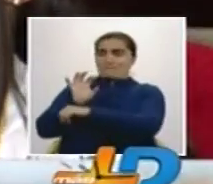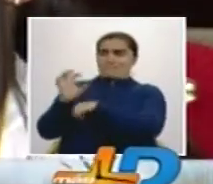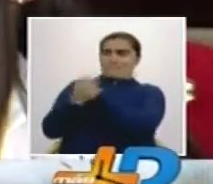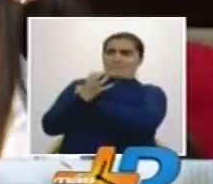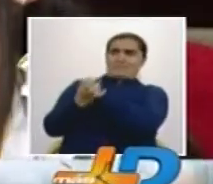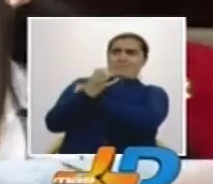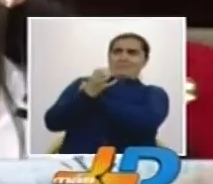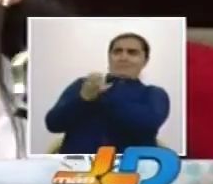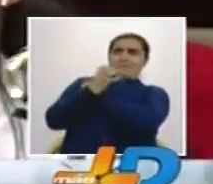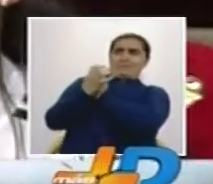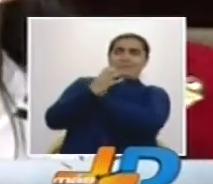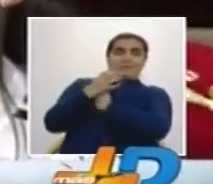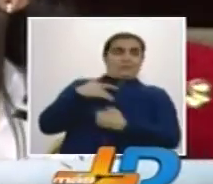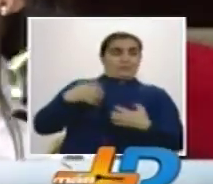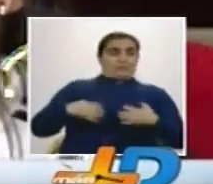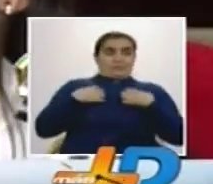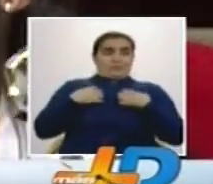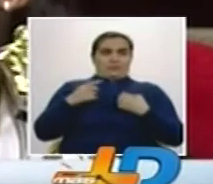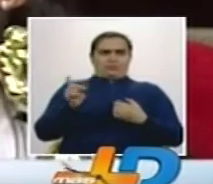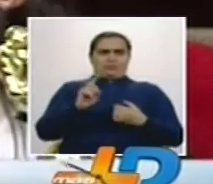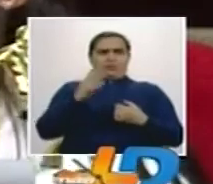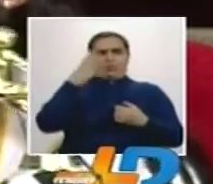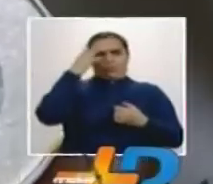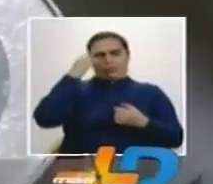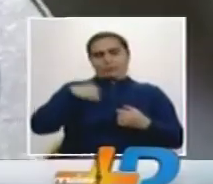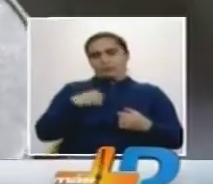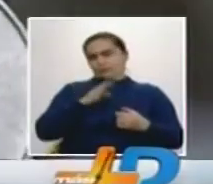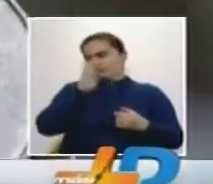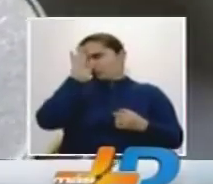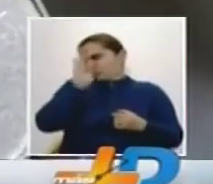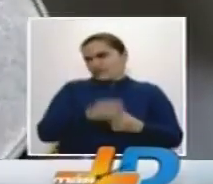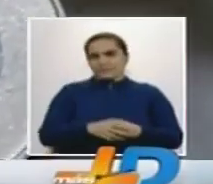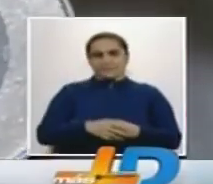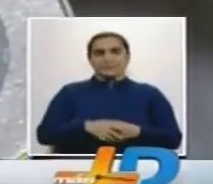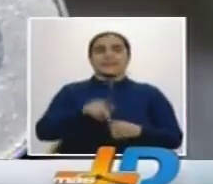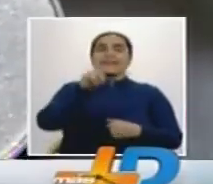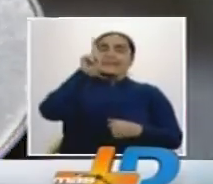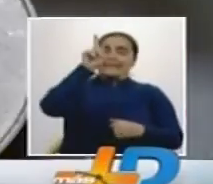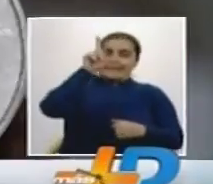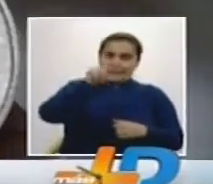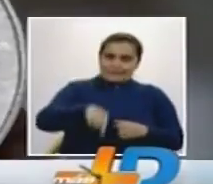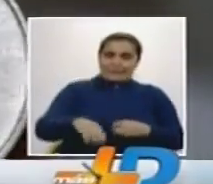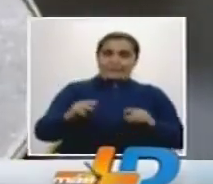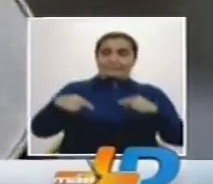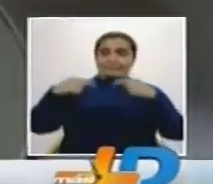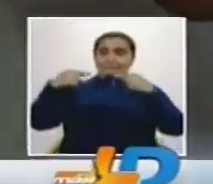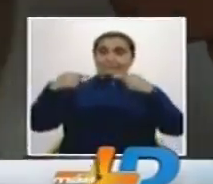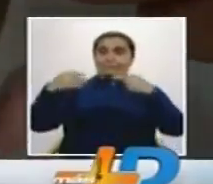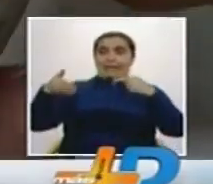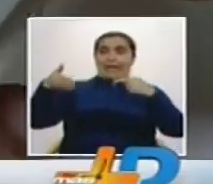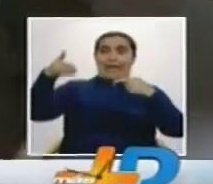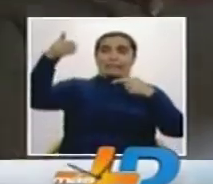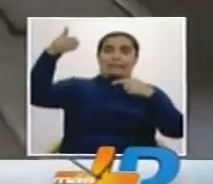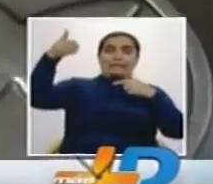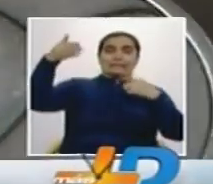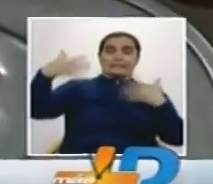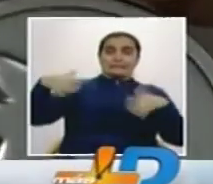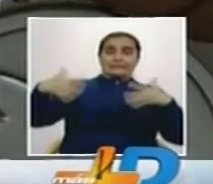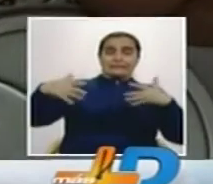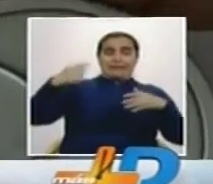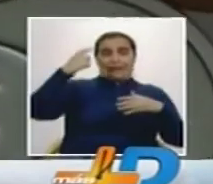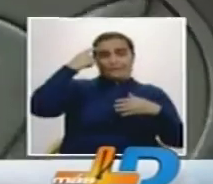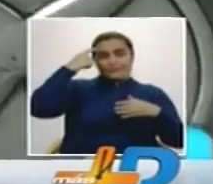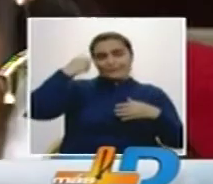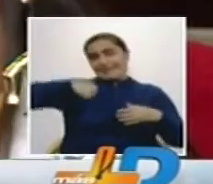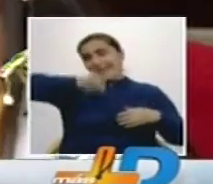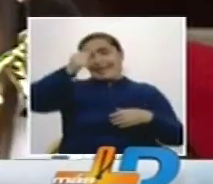pues... porque primero yo estoy acostumbrada. También tuvo que enfrentar rivales mayores que ella, por eso cree que no pudo ganar